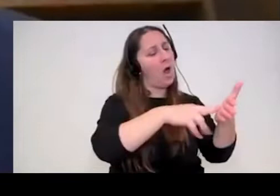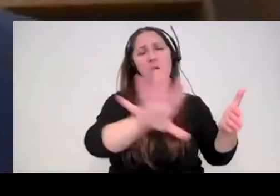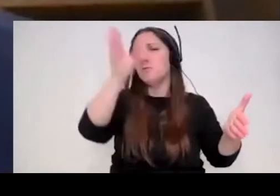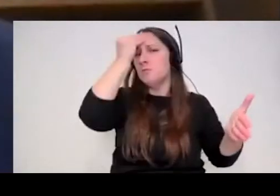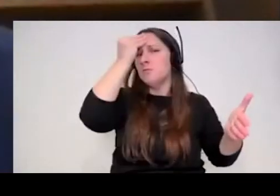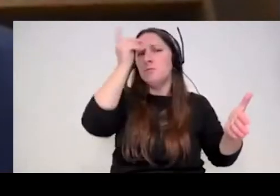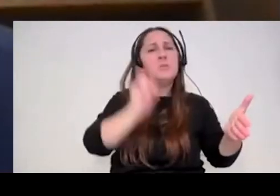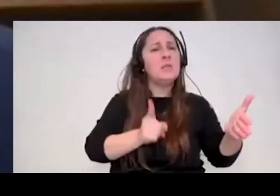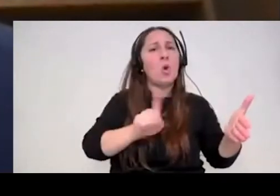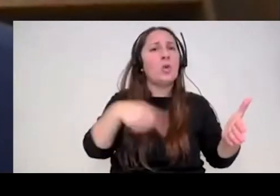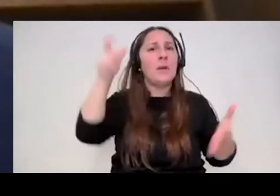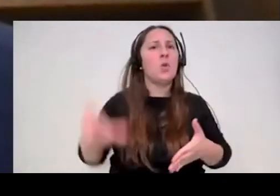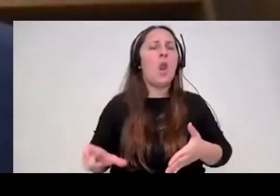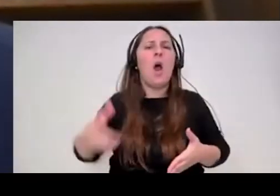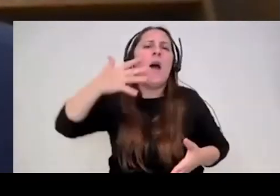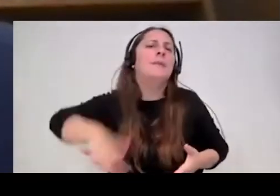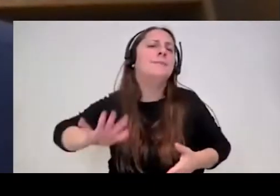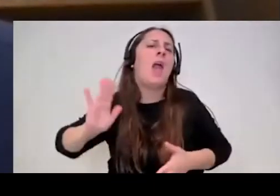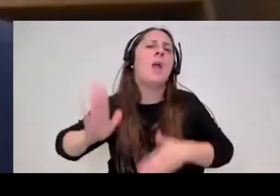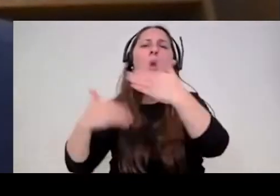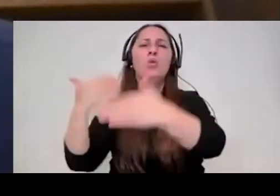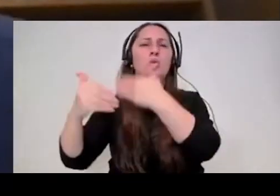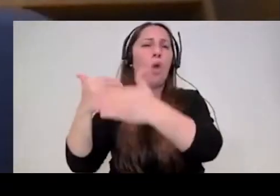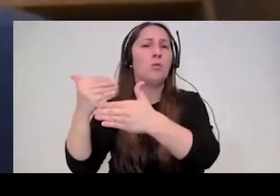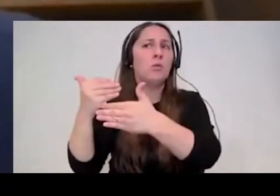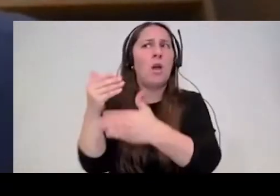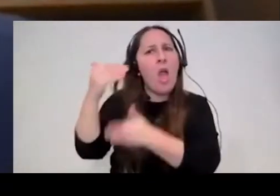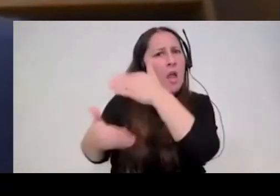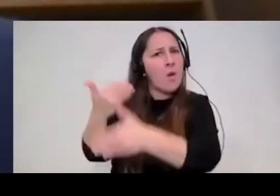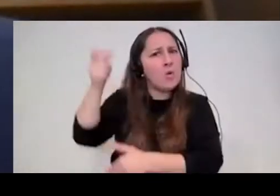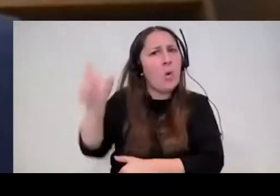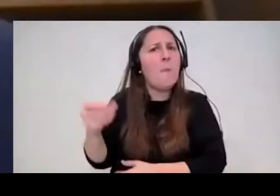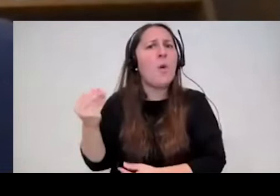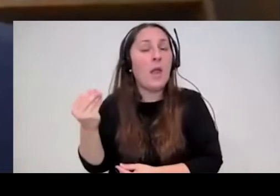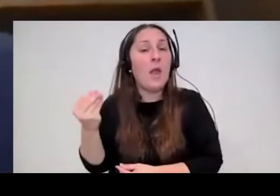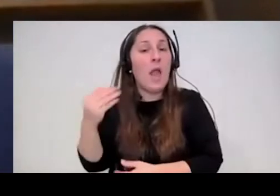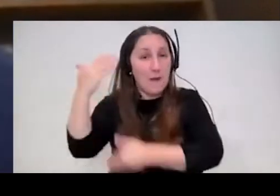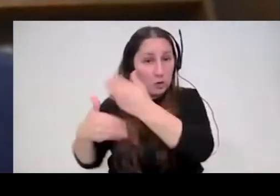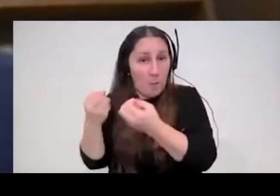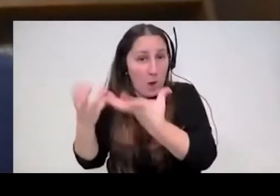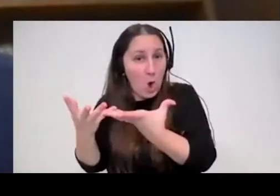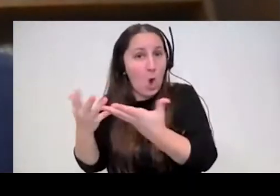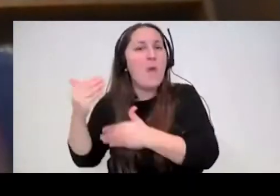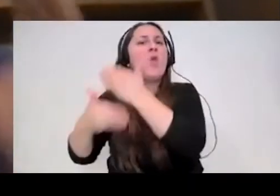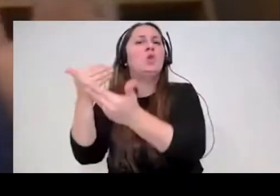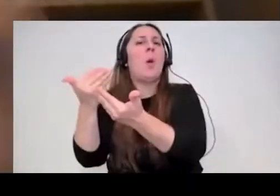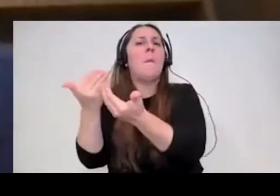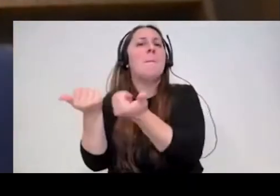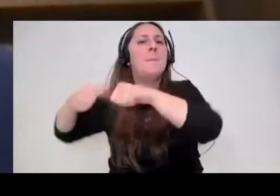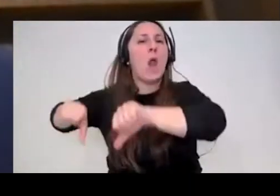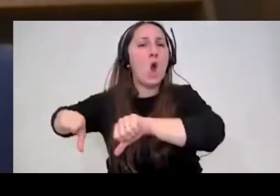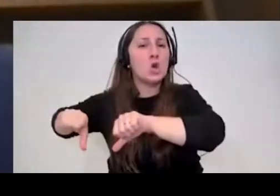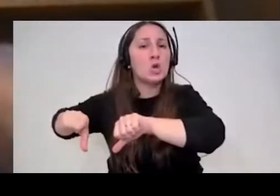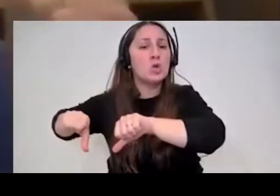sentido, y también hay que ver por qué evolucionaron, para bien o para mal, y cómo, y qué